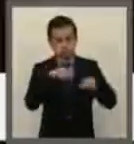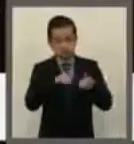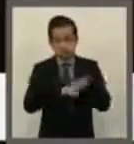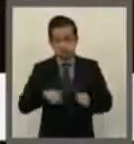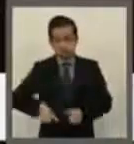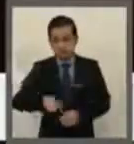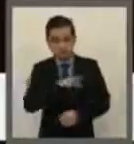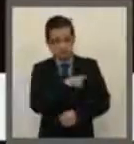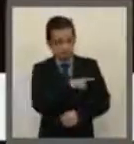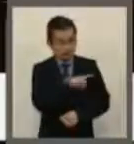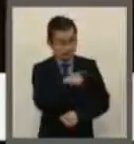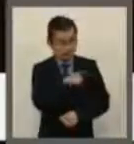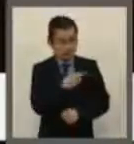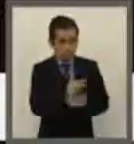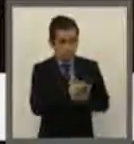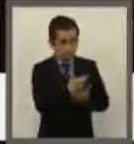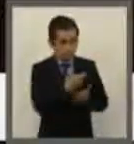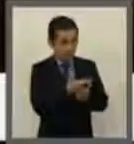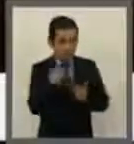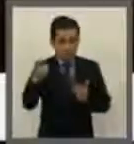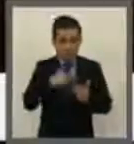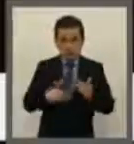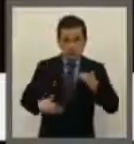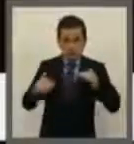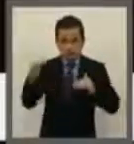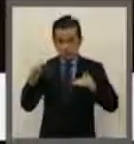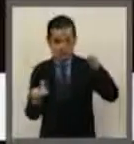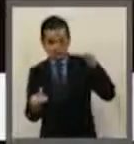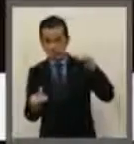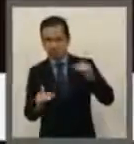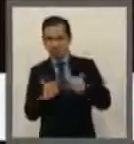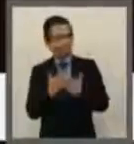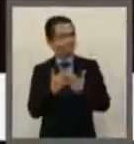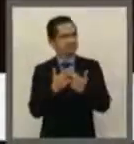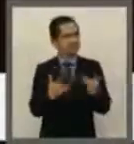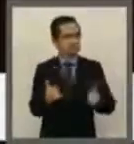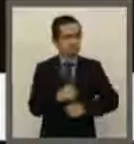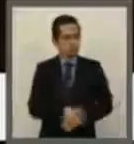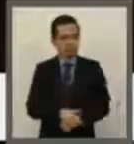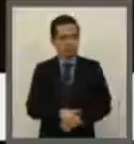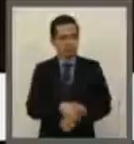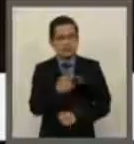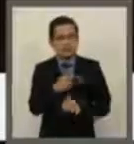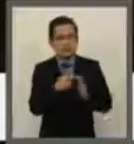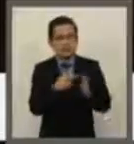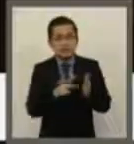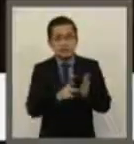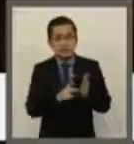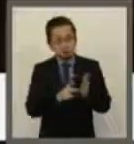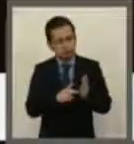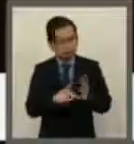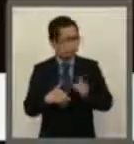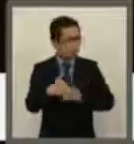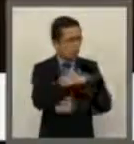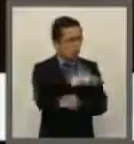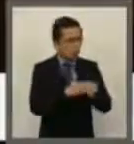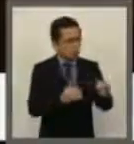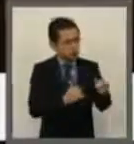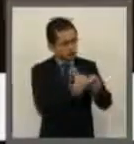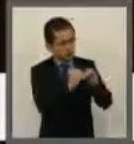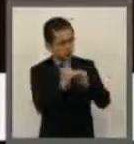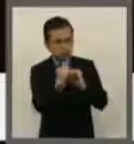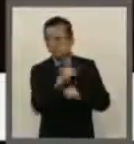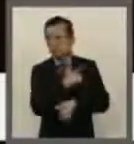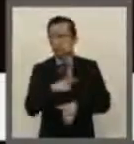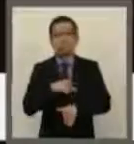del presidente de la República. Esa regla debe ser observada por todos los entes públicos al momento de